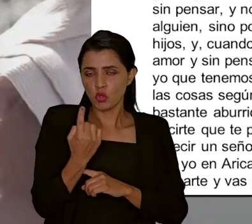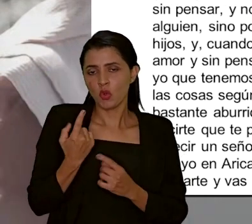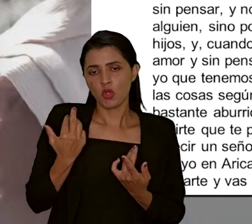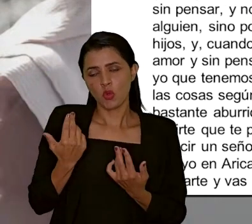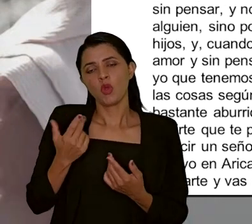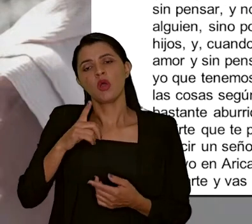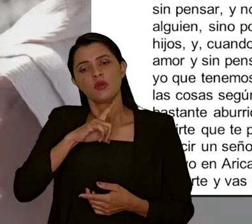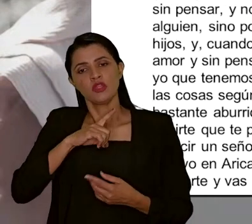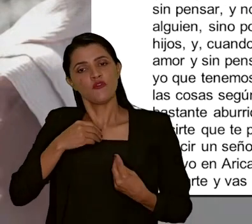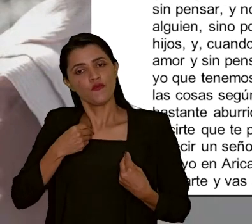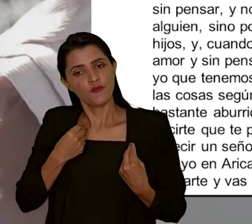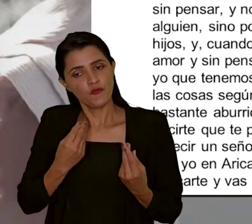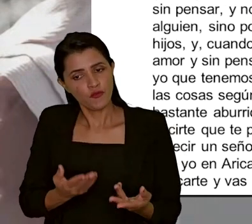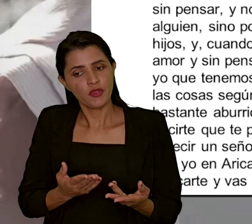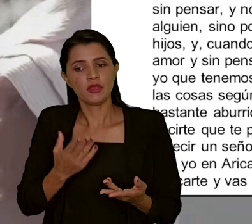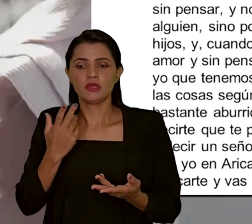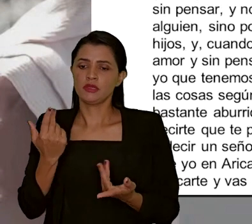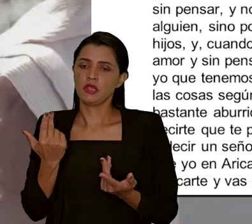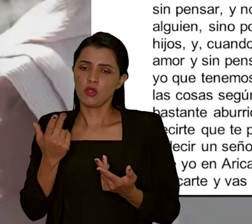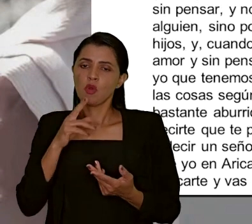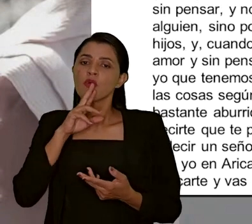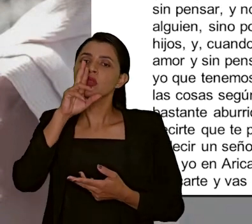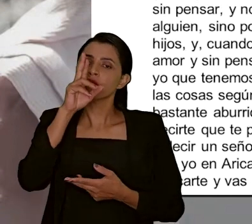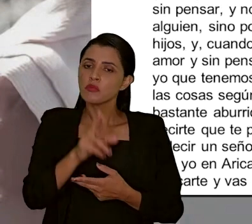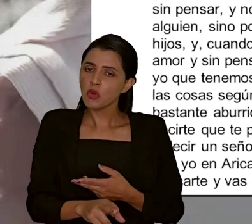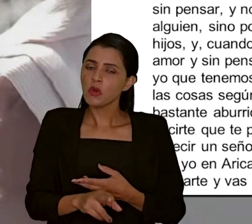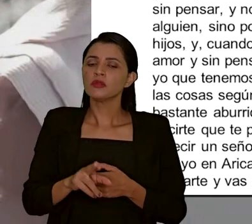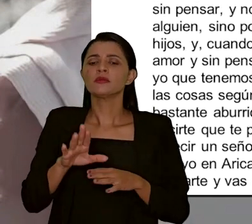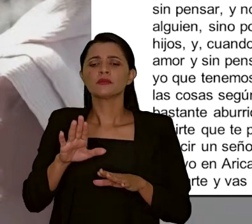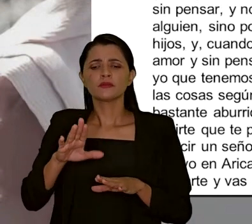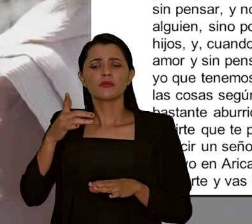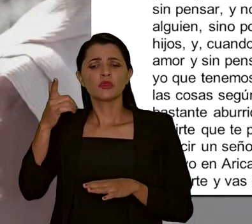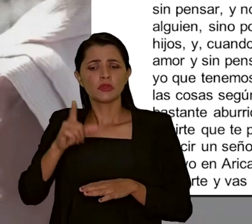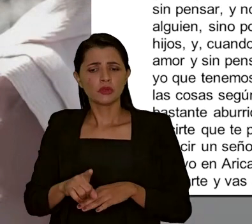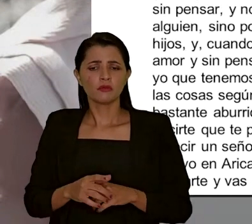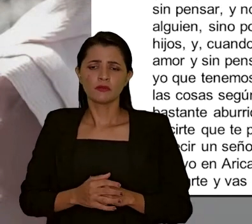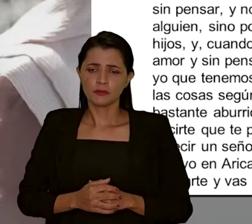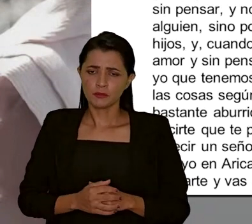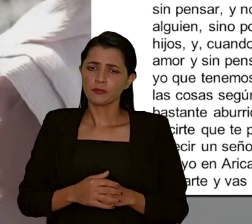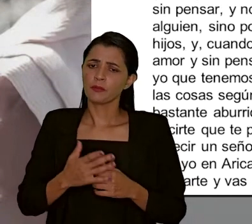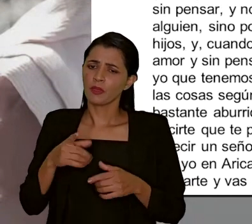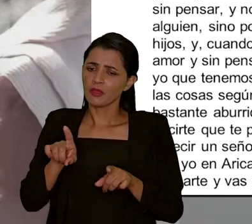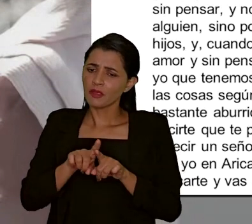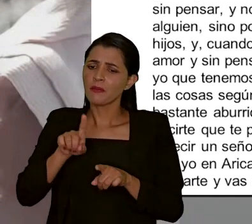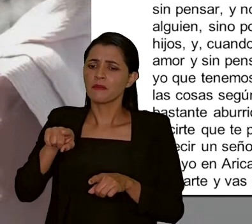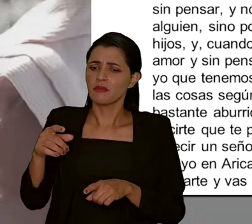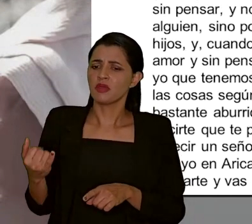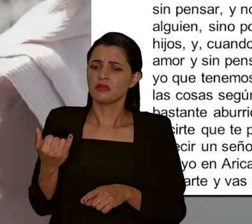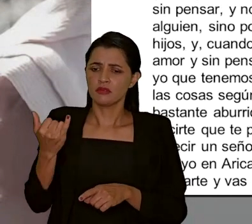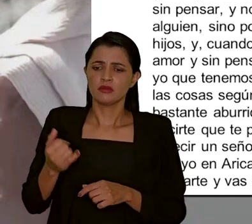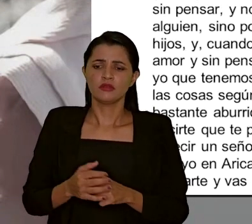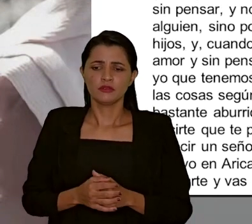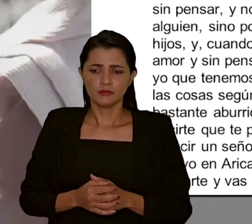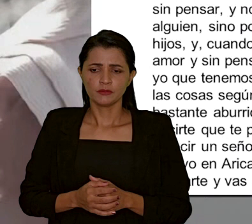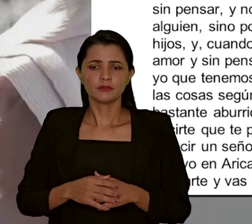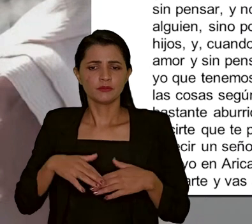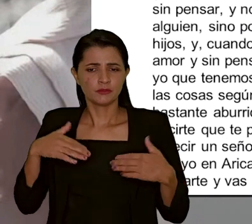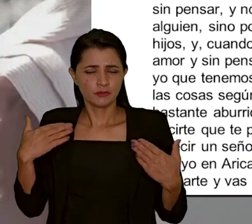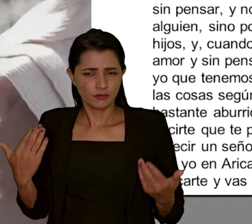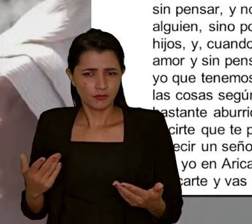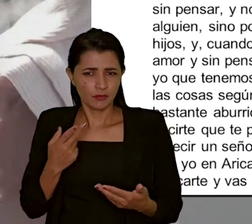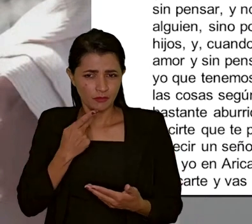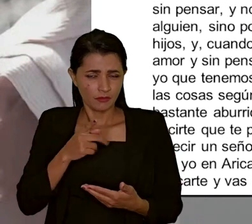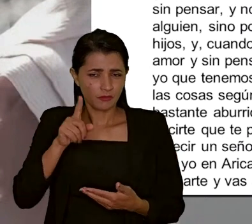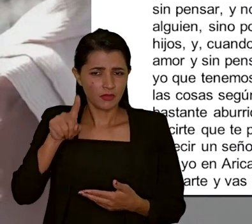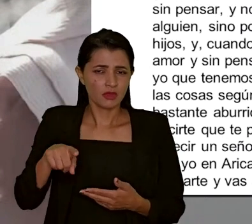se tienen que hacer las cosas según las reglas de los adultos, que son bastante aburridas. Te pido perdón por no poder decirte que te podés quedar en